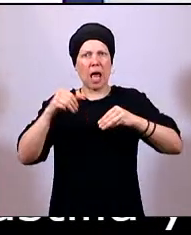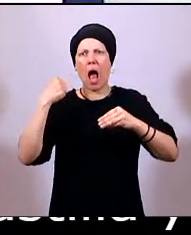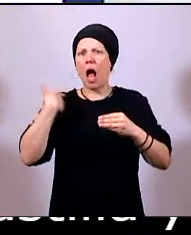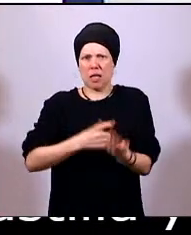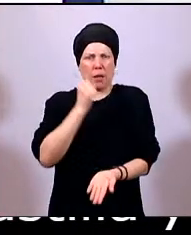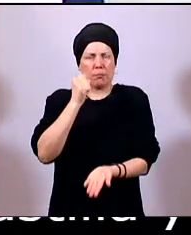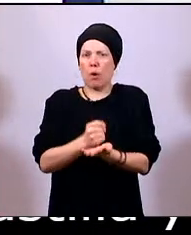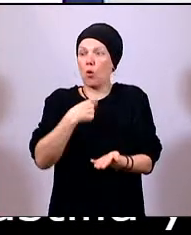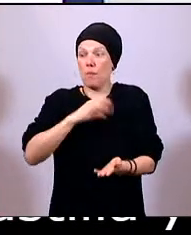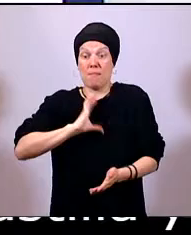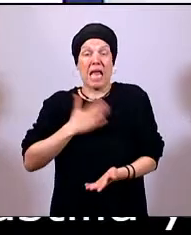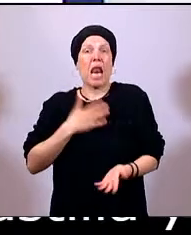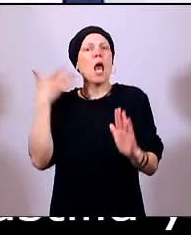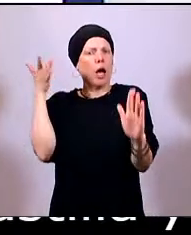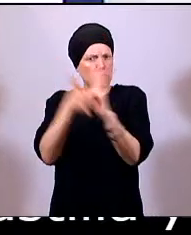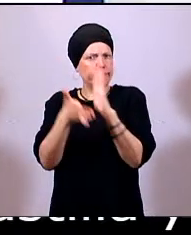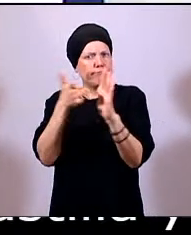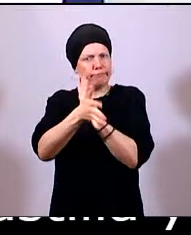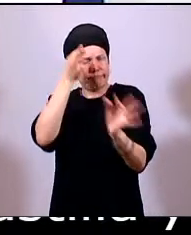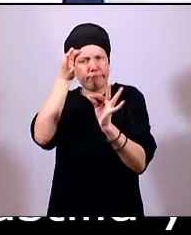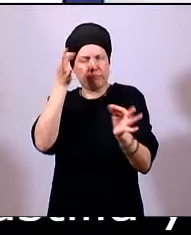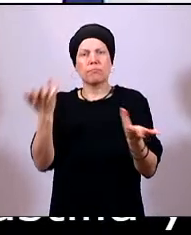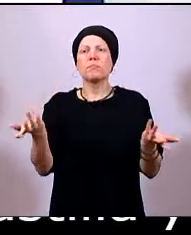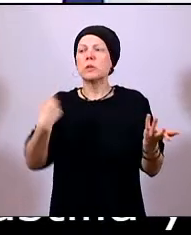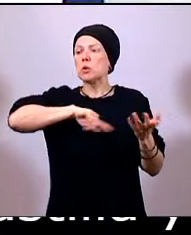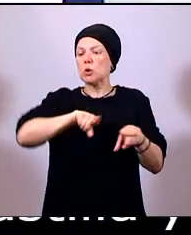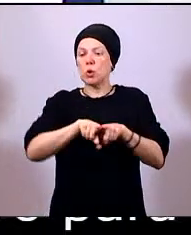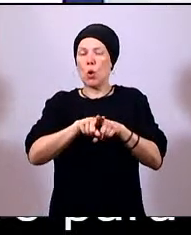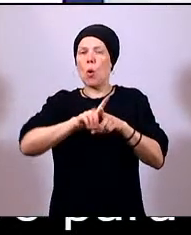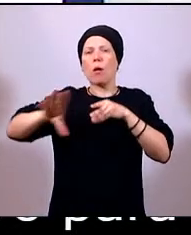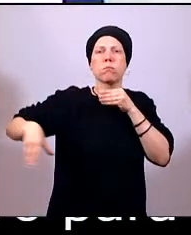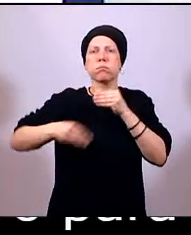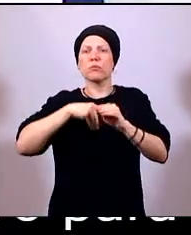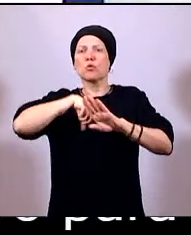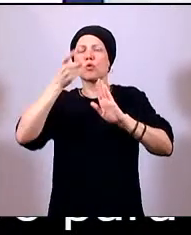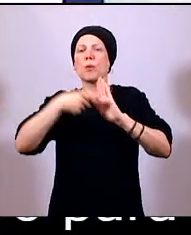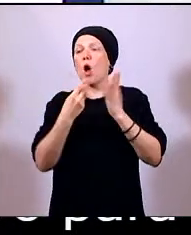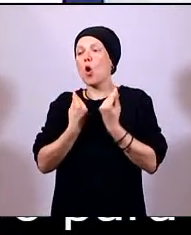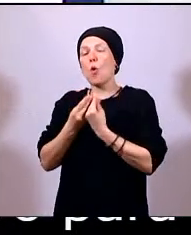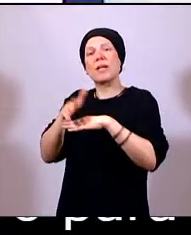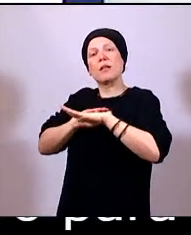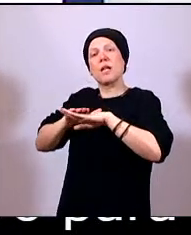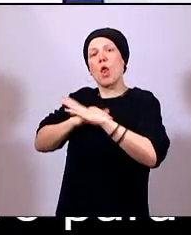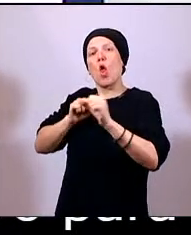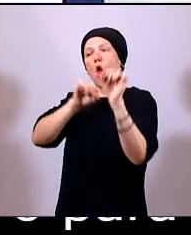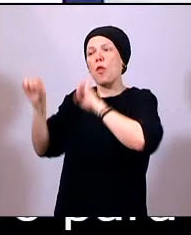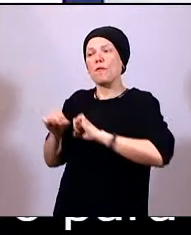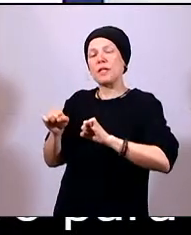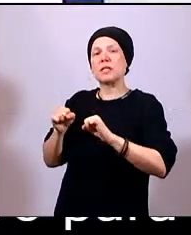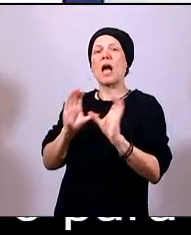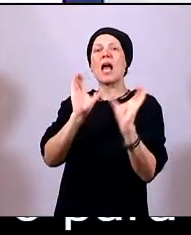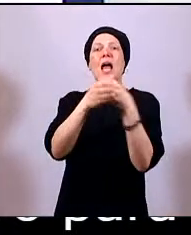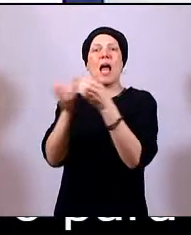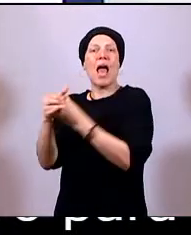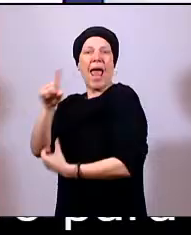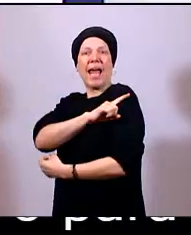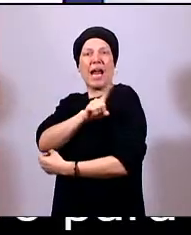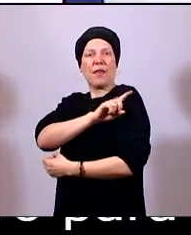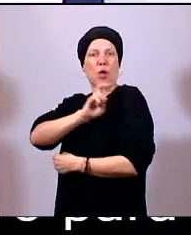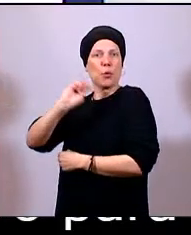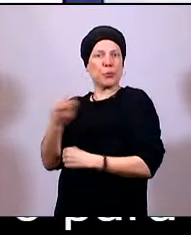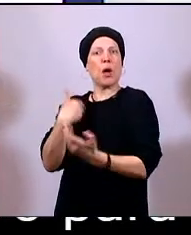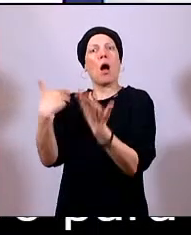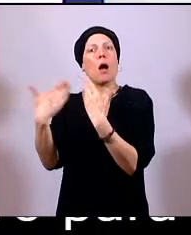las detallaremos mañana. El plan lo tenemos que completar con el propio Ministerio de Defensa, los diferentes ejércitos y los